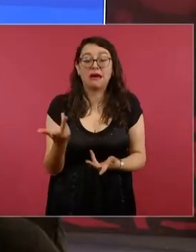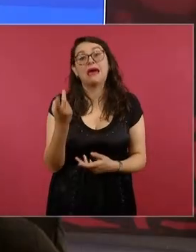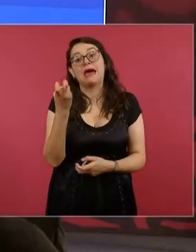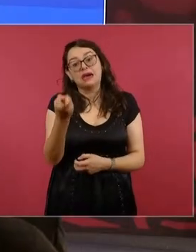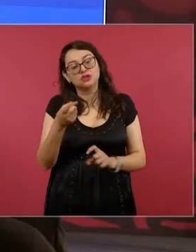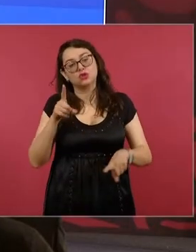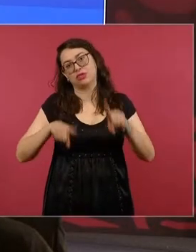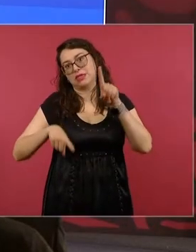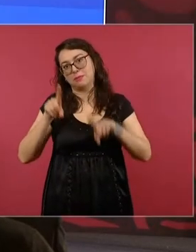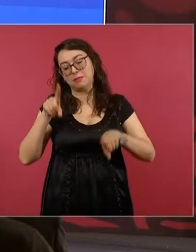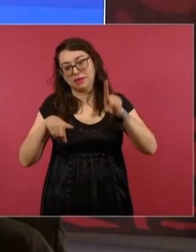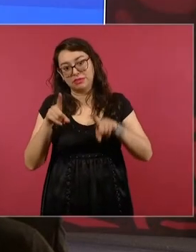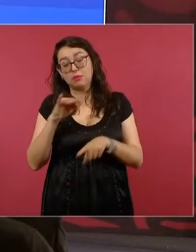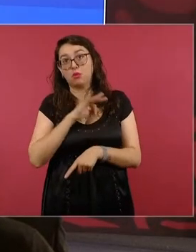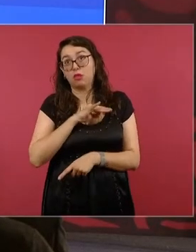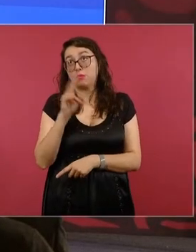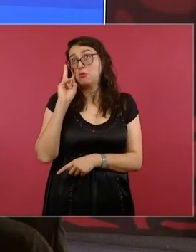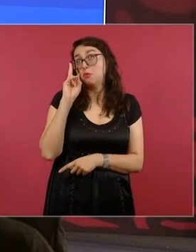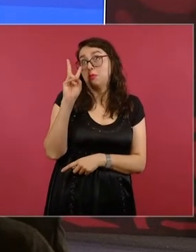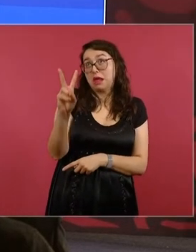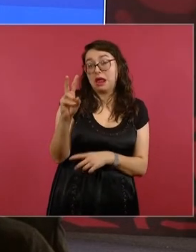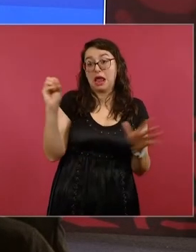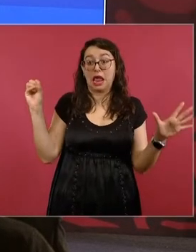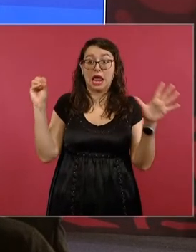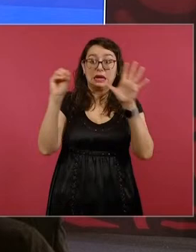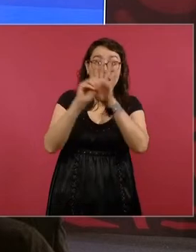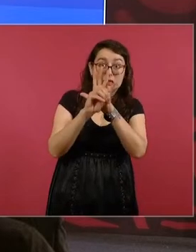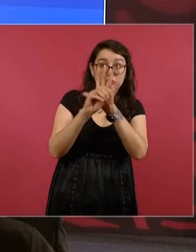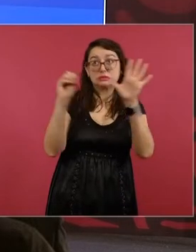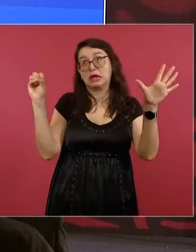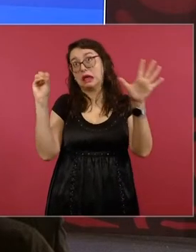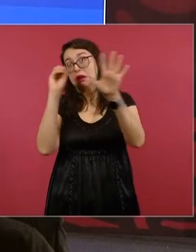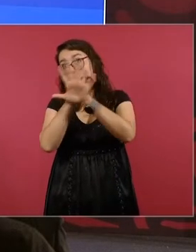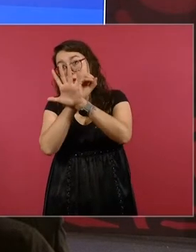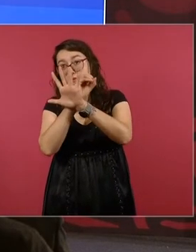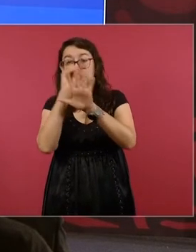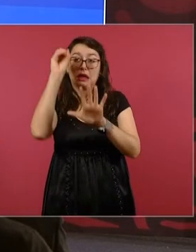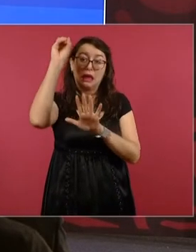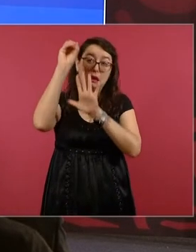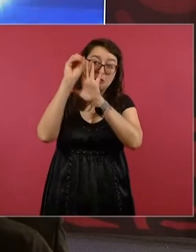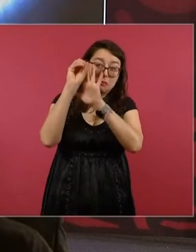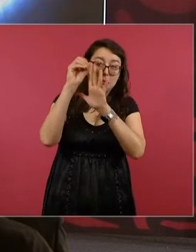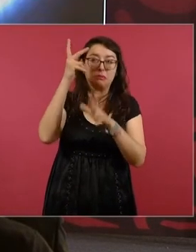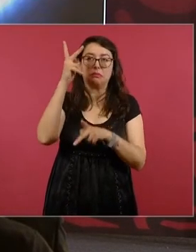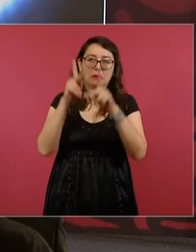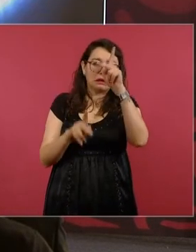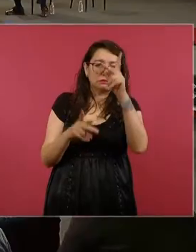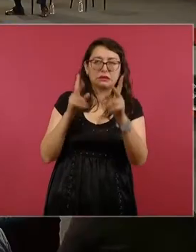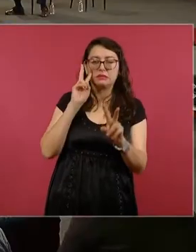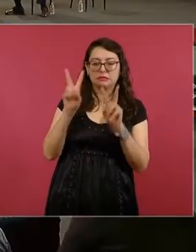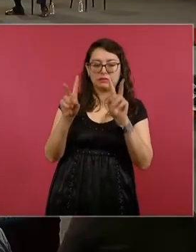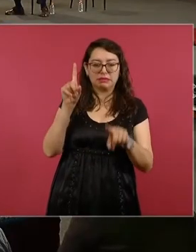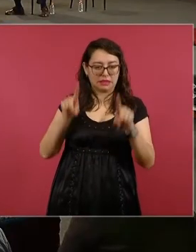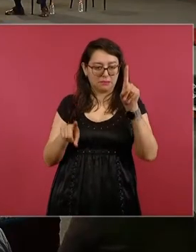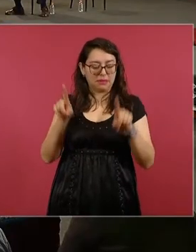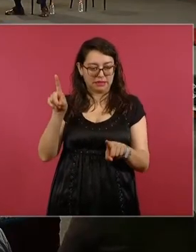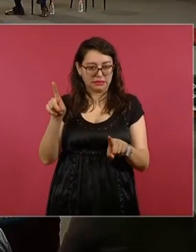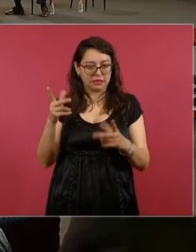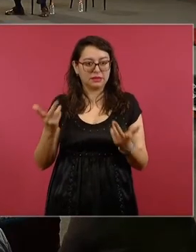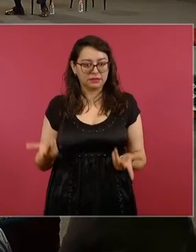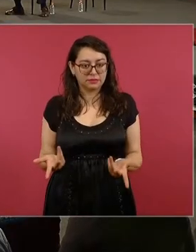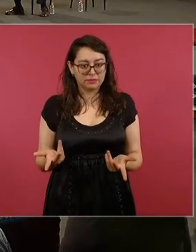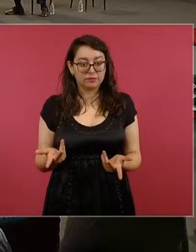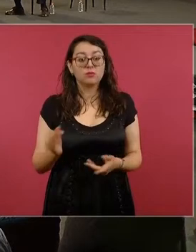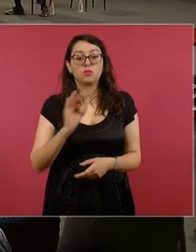tener eclipses anulares y eclipses parciales. ¿La sigue, por favor? Bueno, aquí está